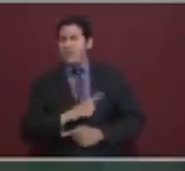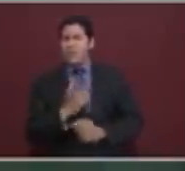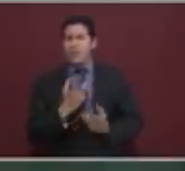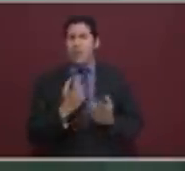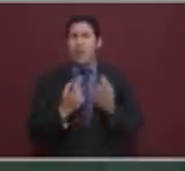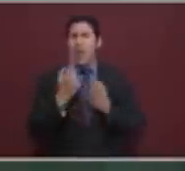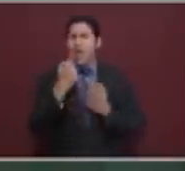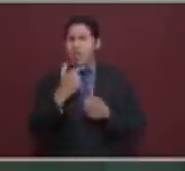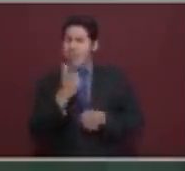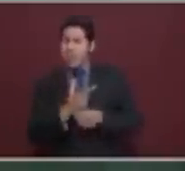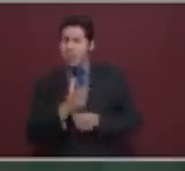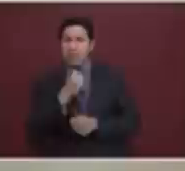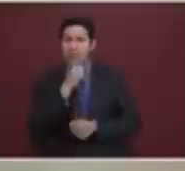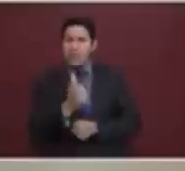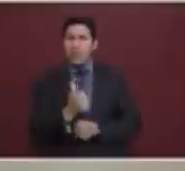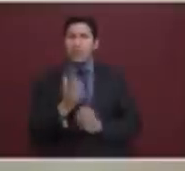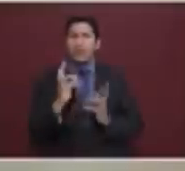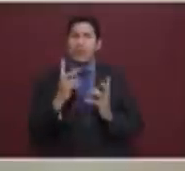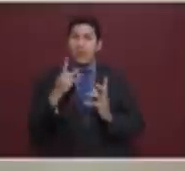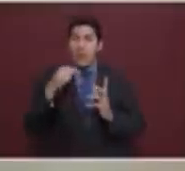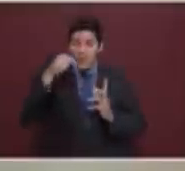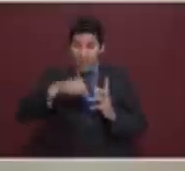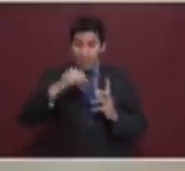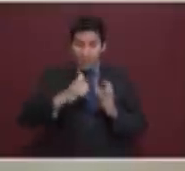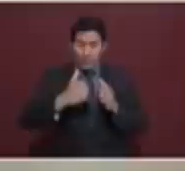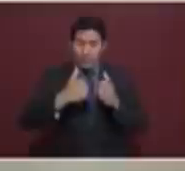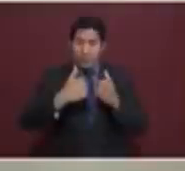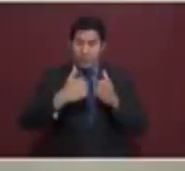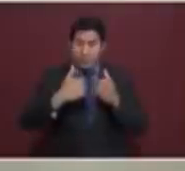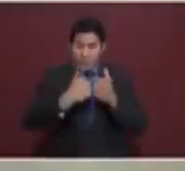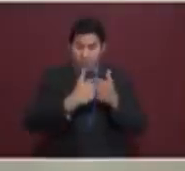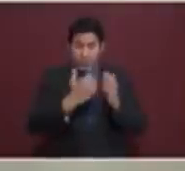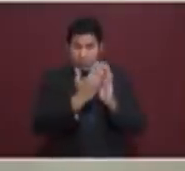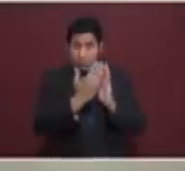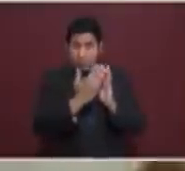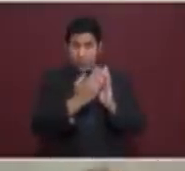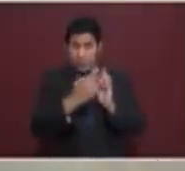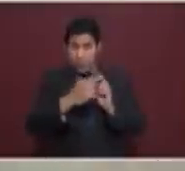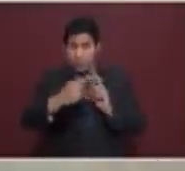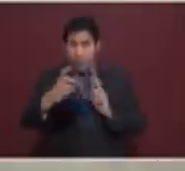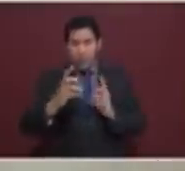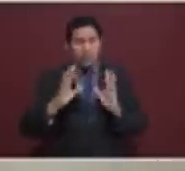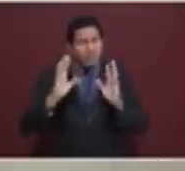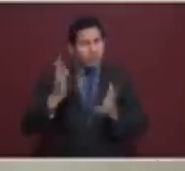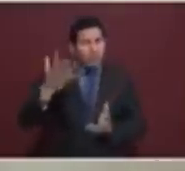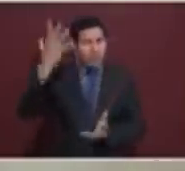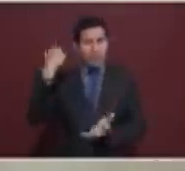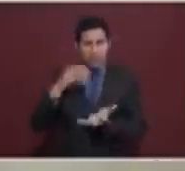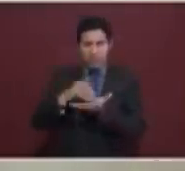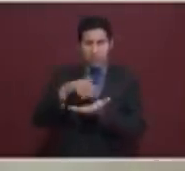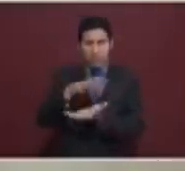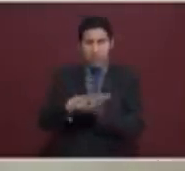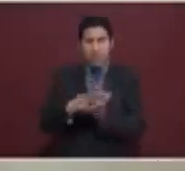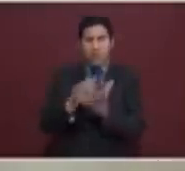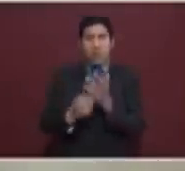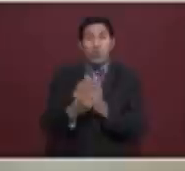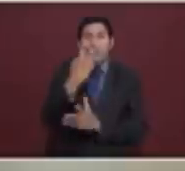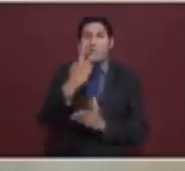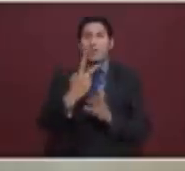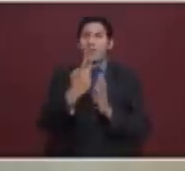hicieron se está aplicando un programa especial